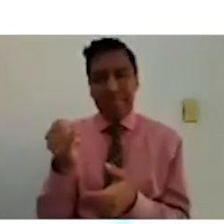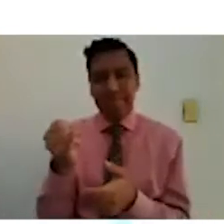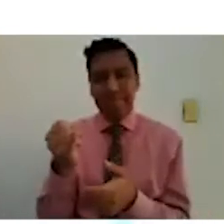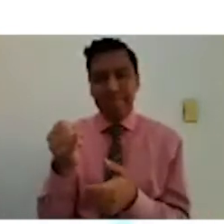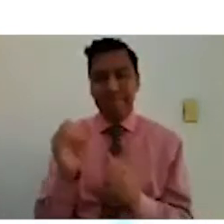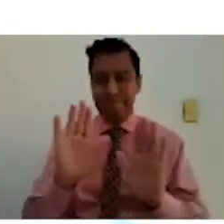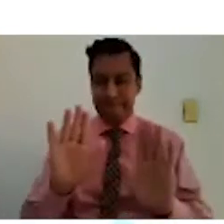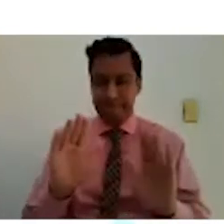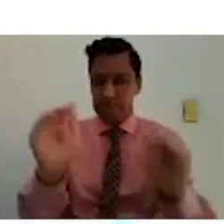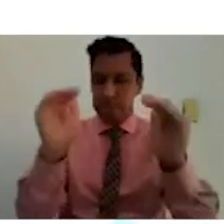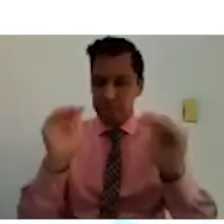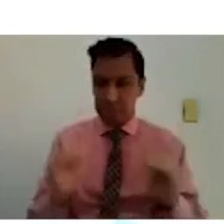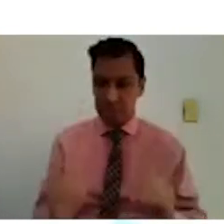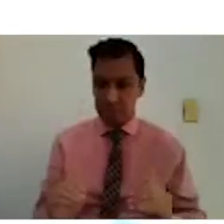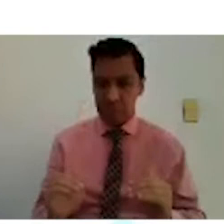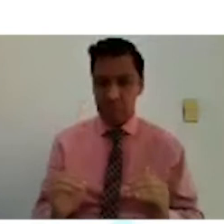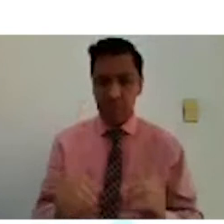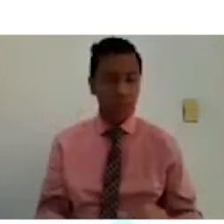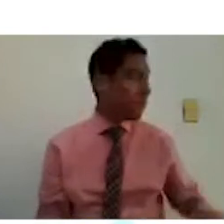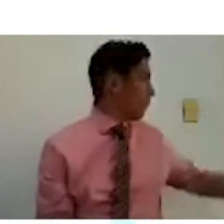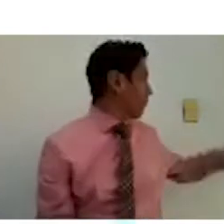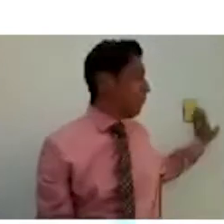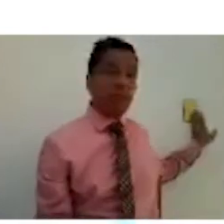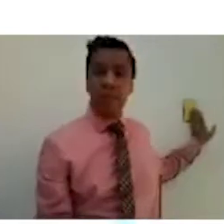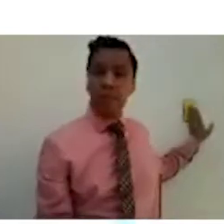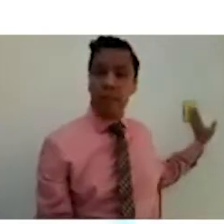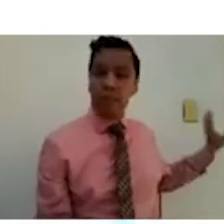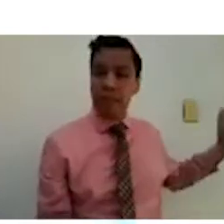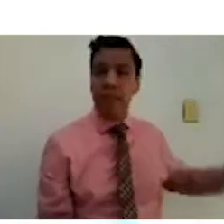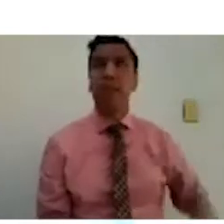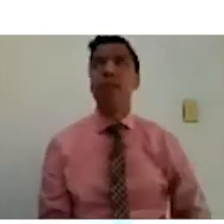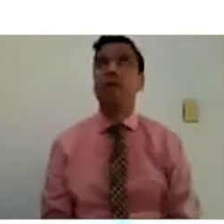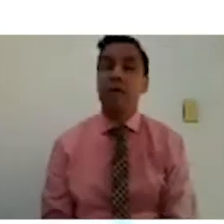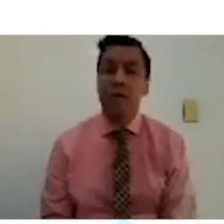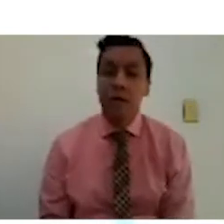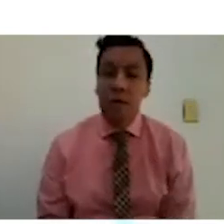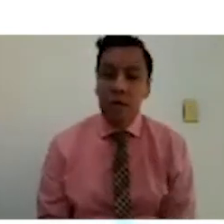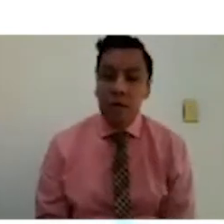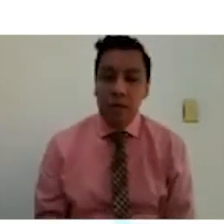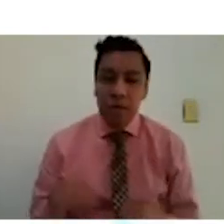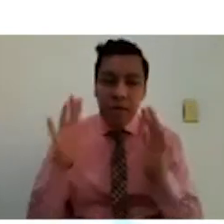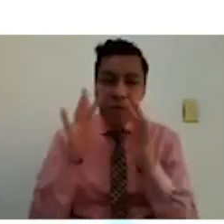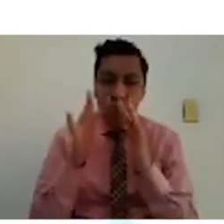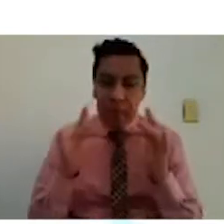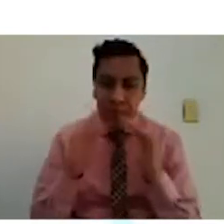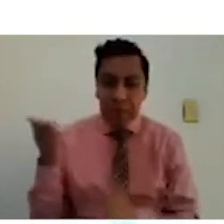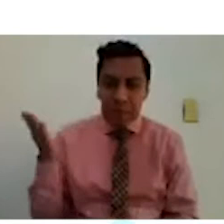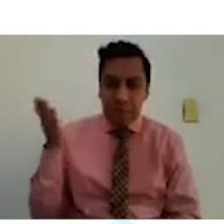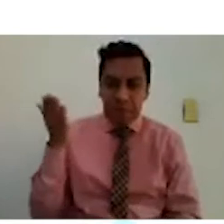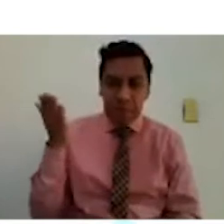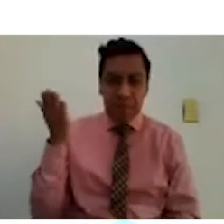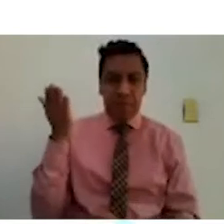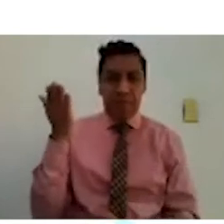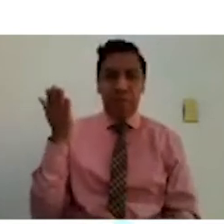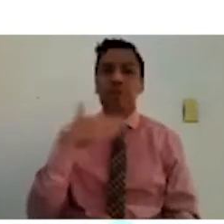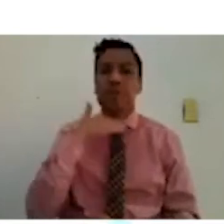Vamos a dejar a Florencia, la doble exposición y esta de Francia, para irnos a